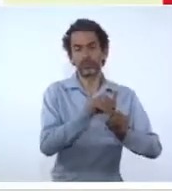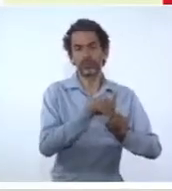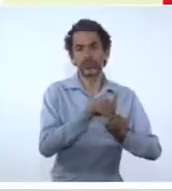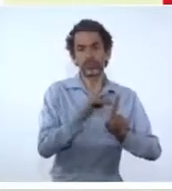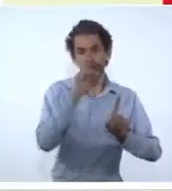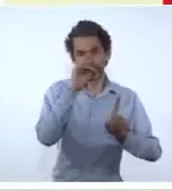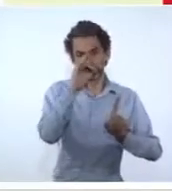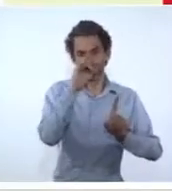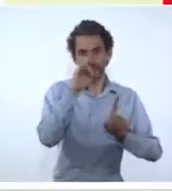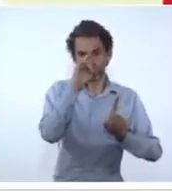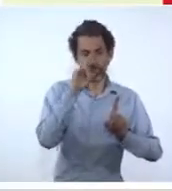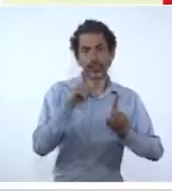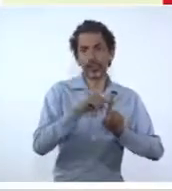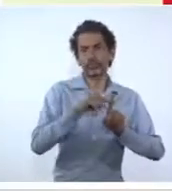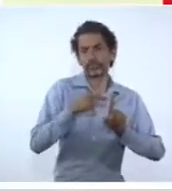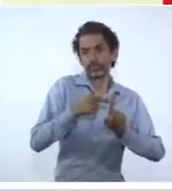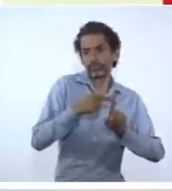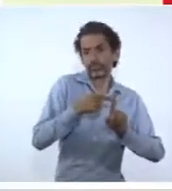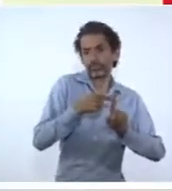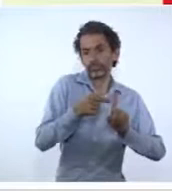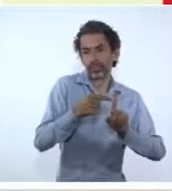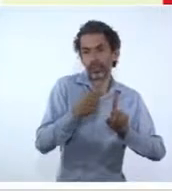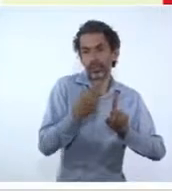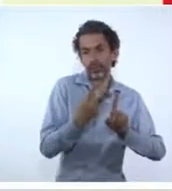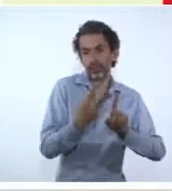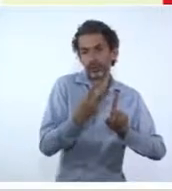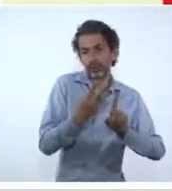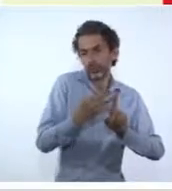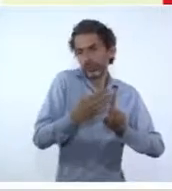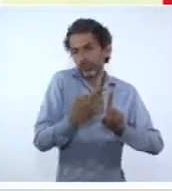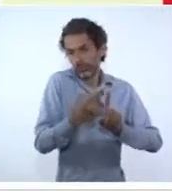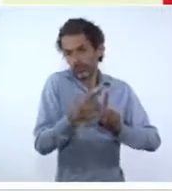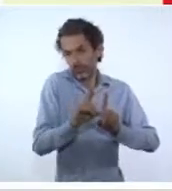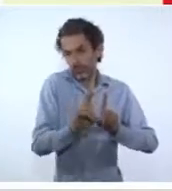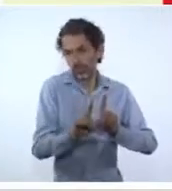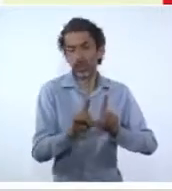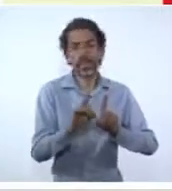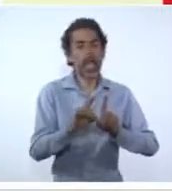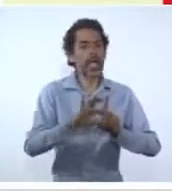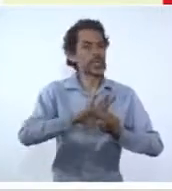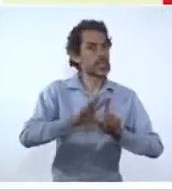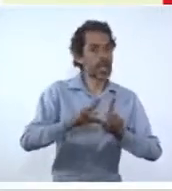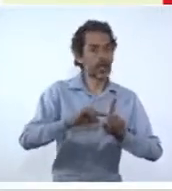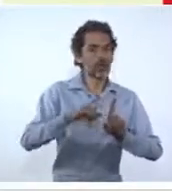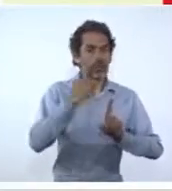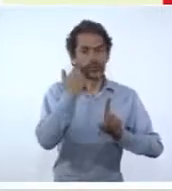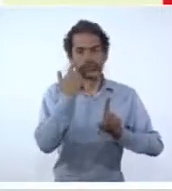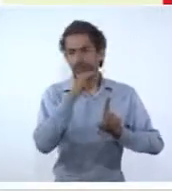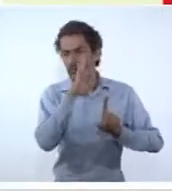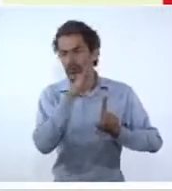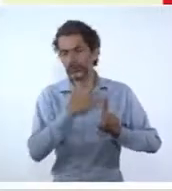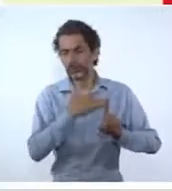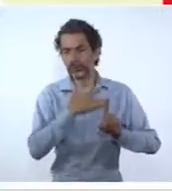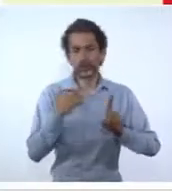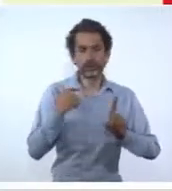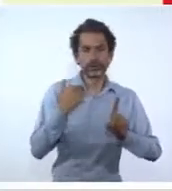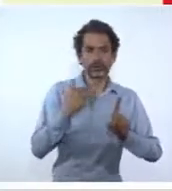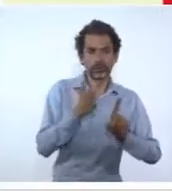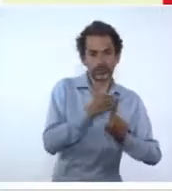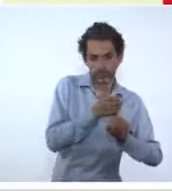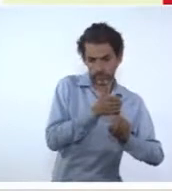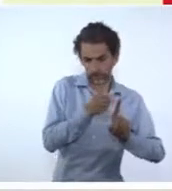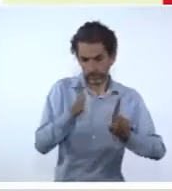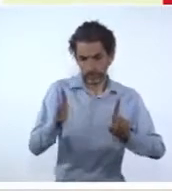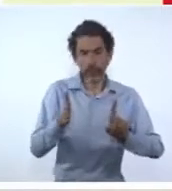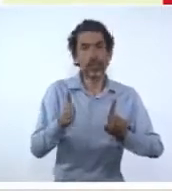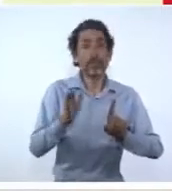puede manifestarse a partir de los siguientes 3 días más o menos. Posterior a eso, si tiene síntomas, pues puede manifestarse